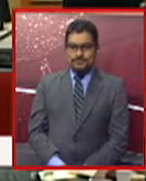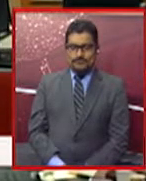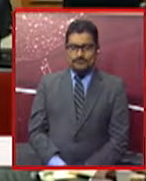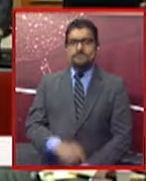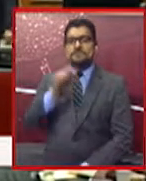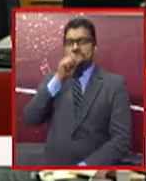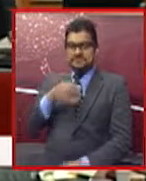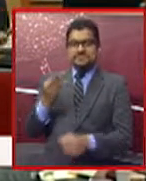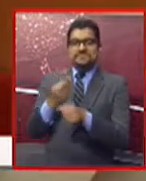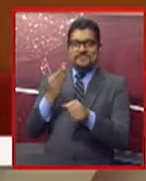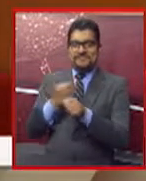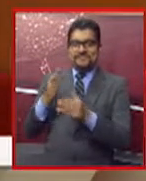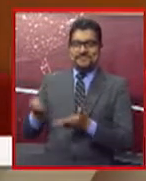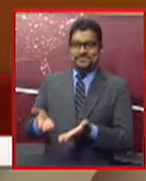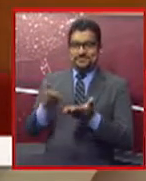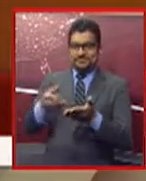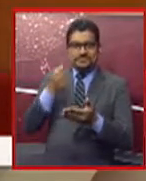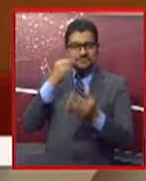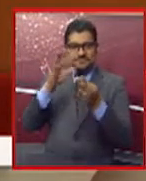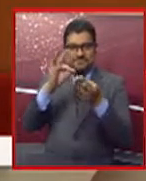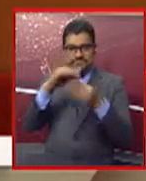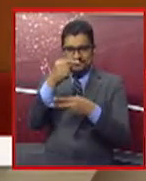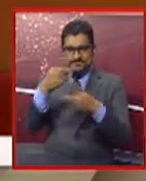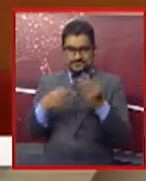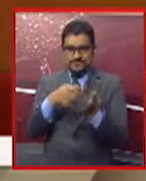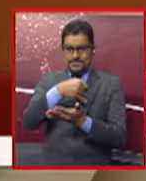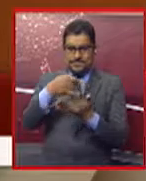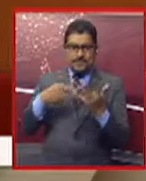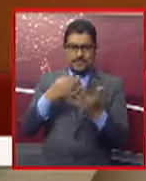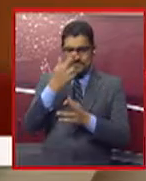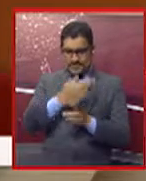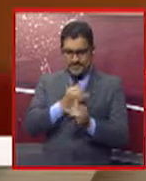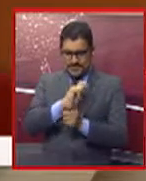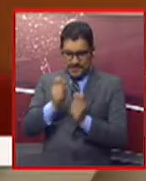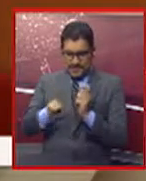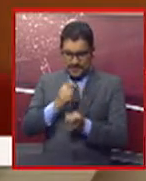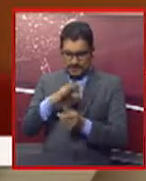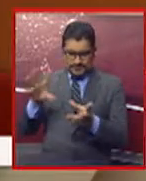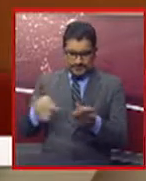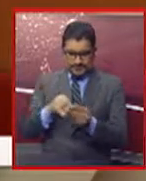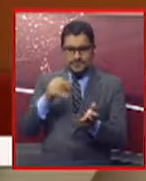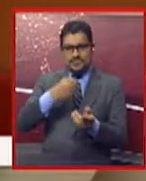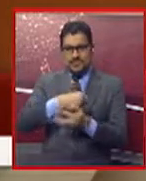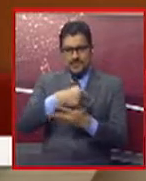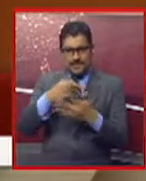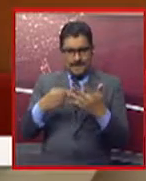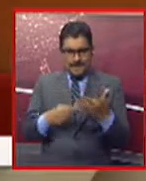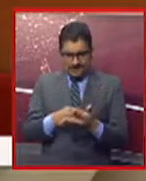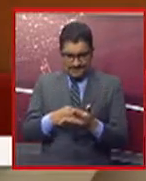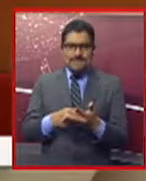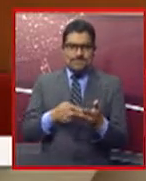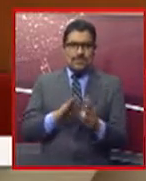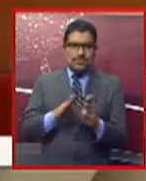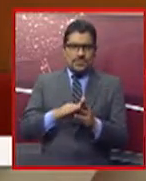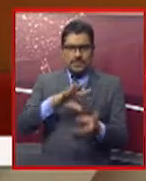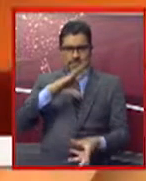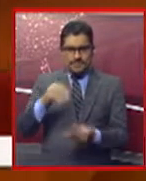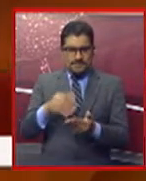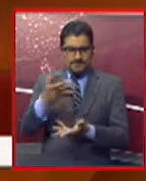También fijó la postura de las comisiones dictaminadoras a favor de los dictámenes que se incluyen en el paquete fiscal.